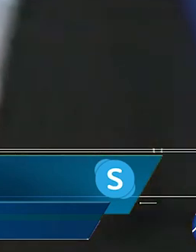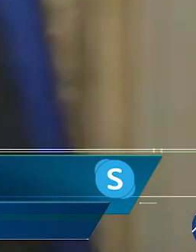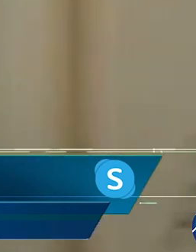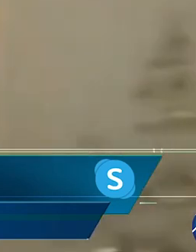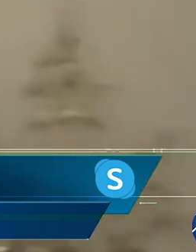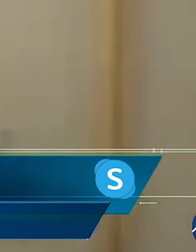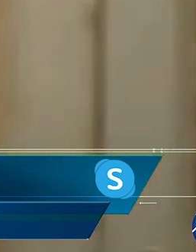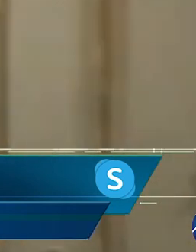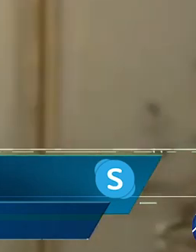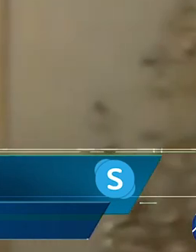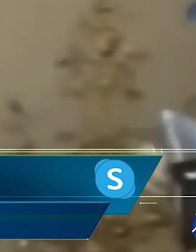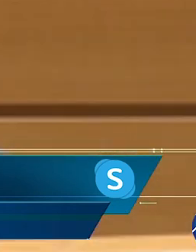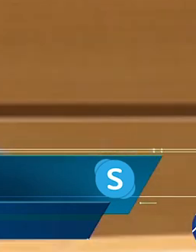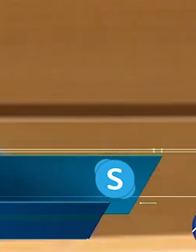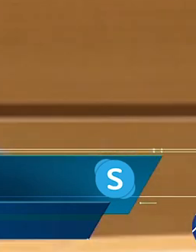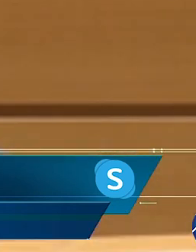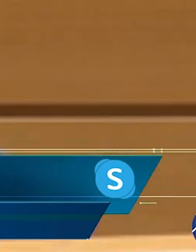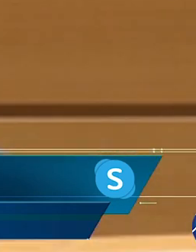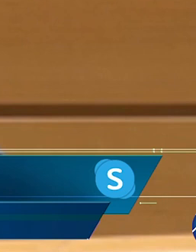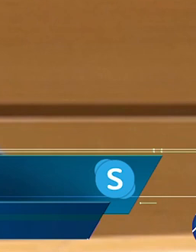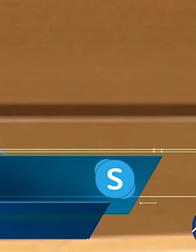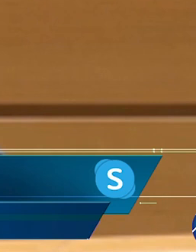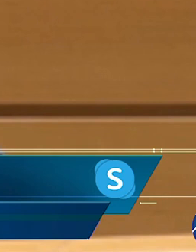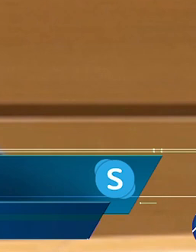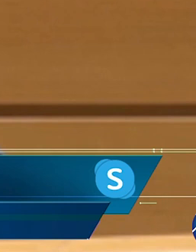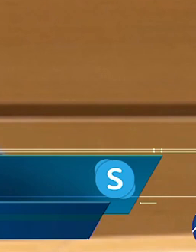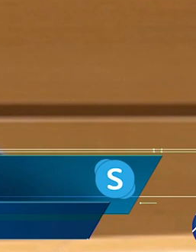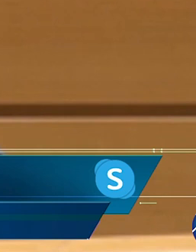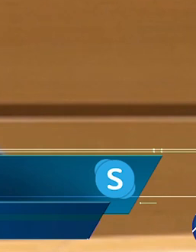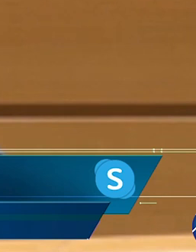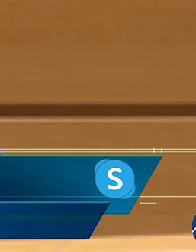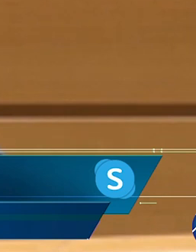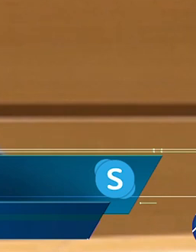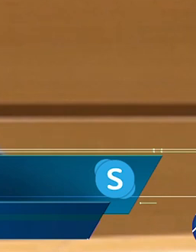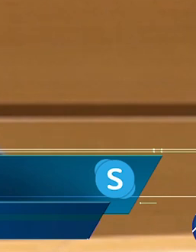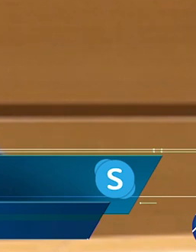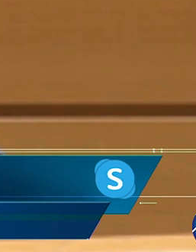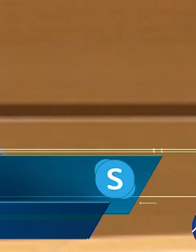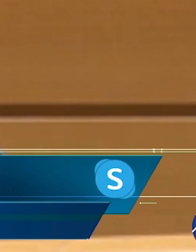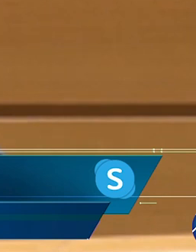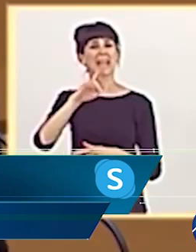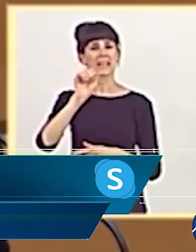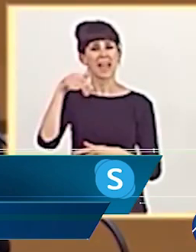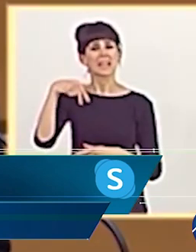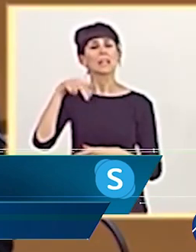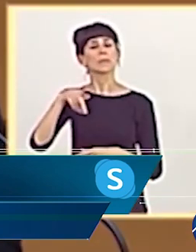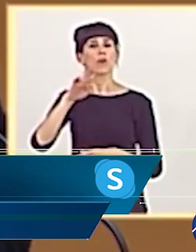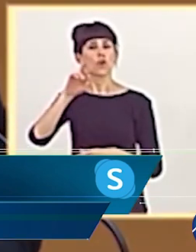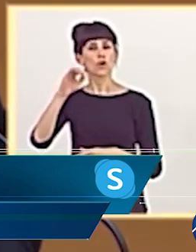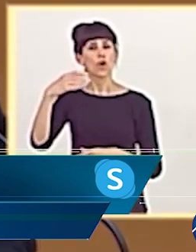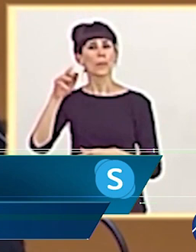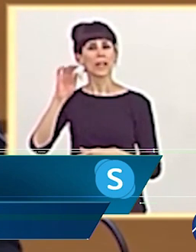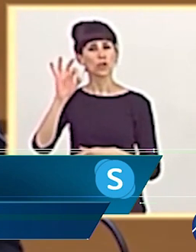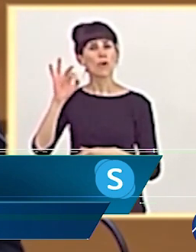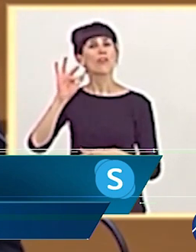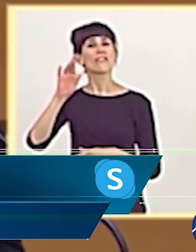compara con las sanciones a las que se impone a algunos condenados por otro tipo de delitos, como por